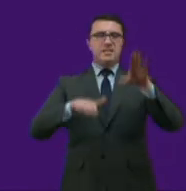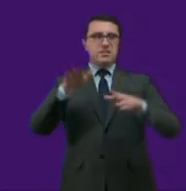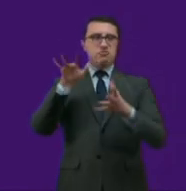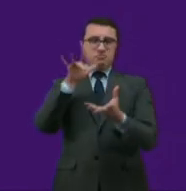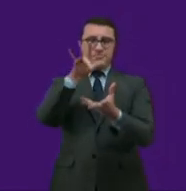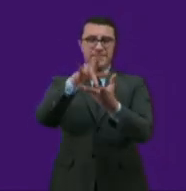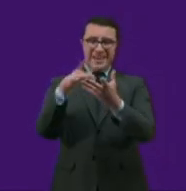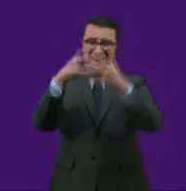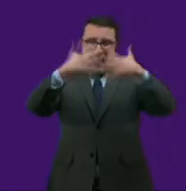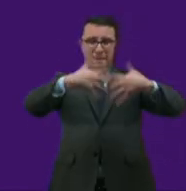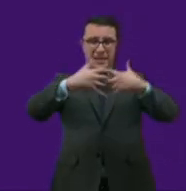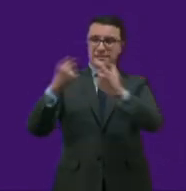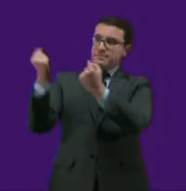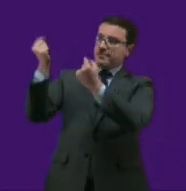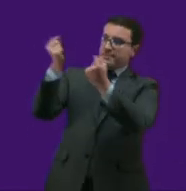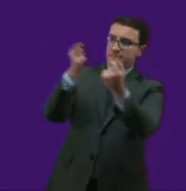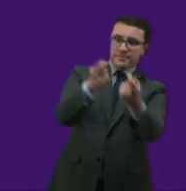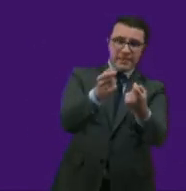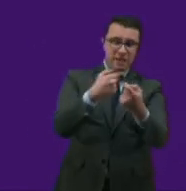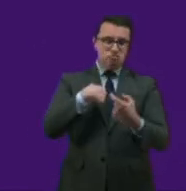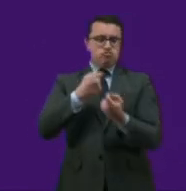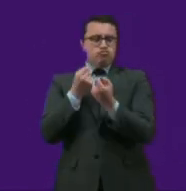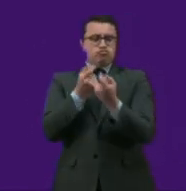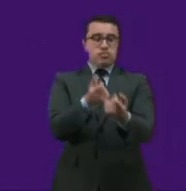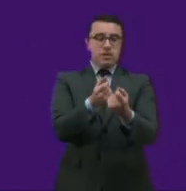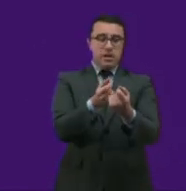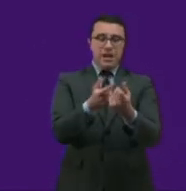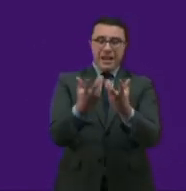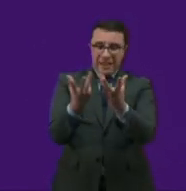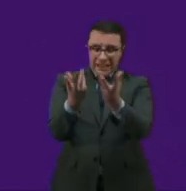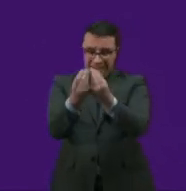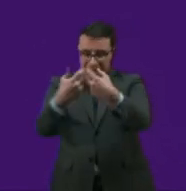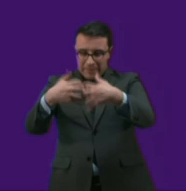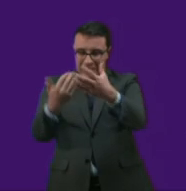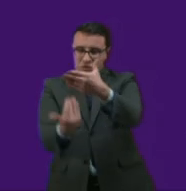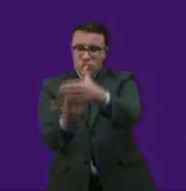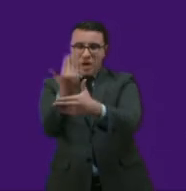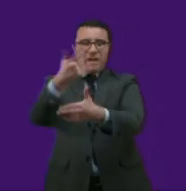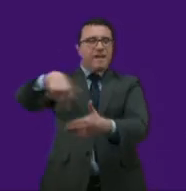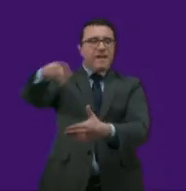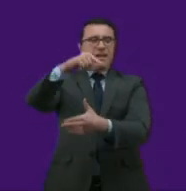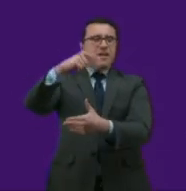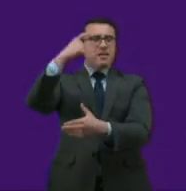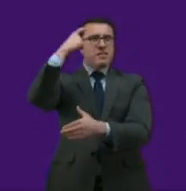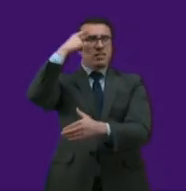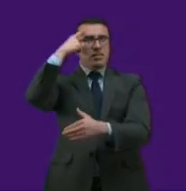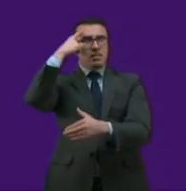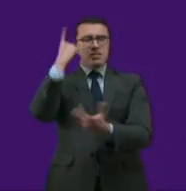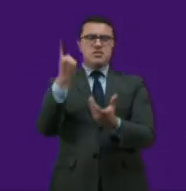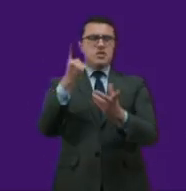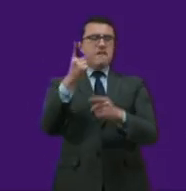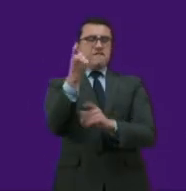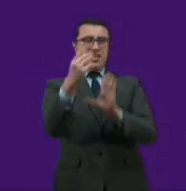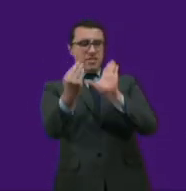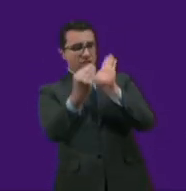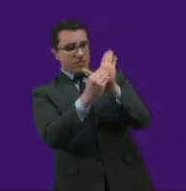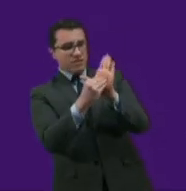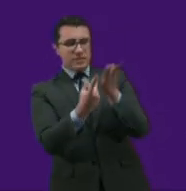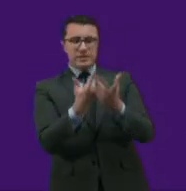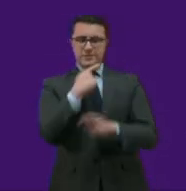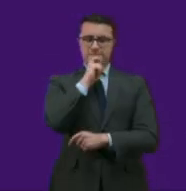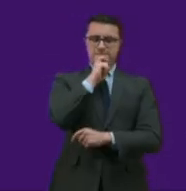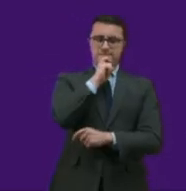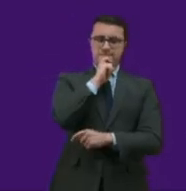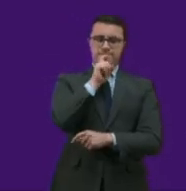empresas que nos llegan emprendedores que no tienen considerado esa parte y lo tomamos